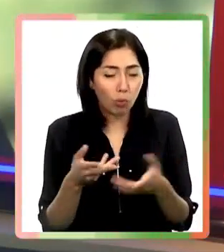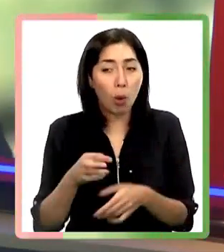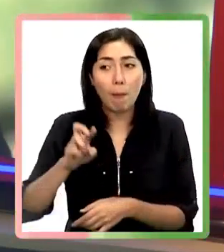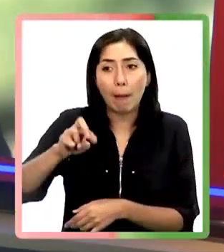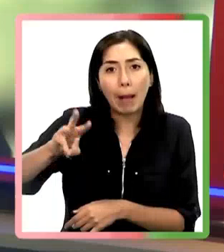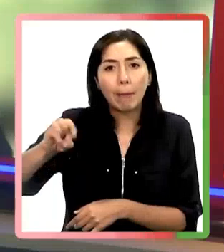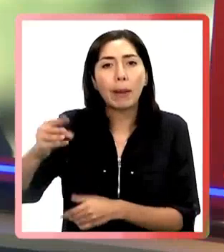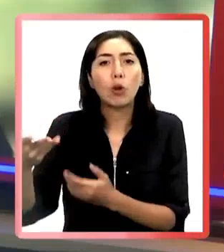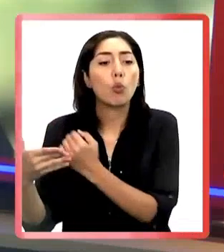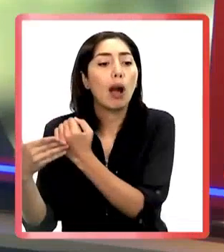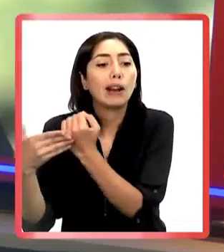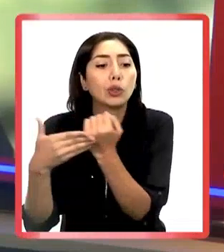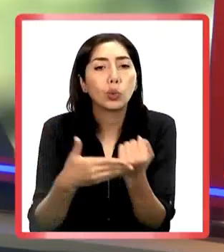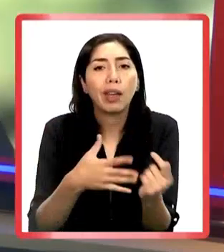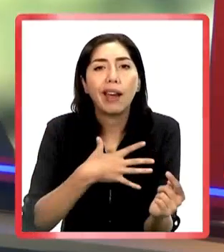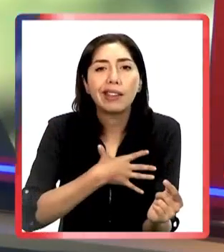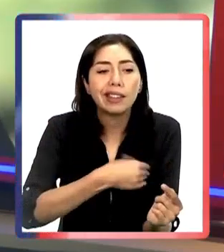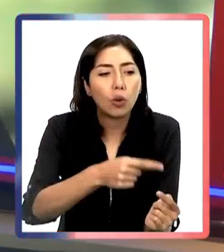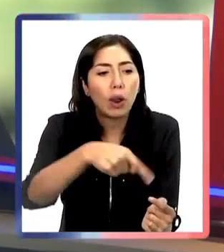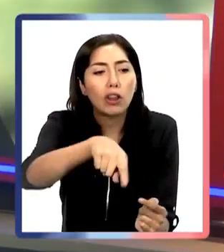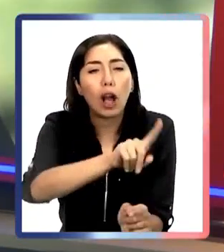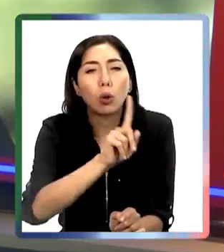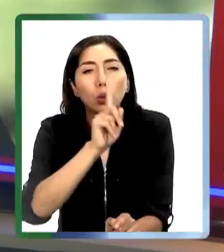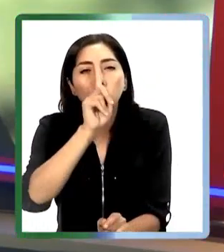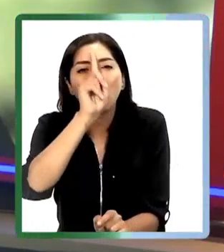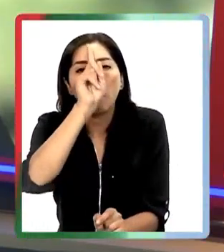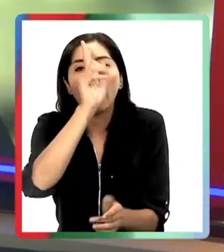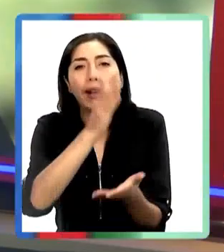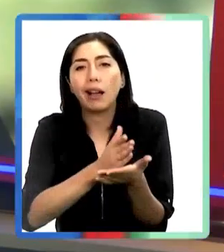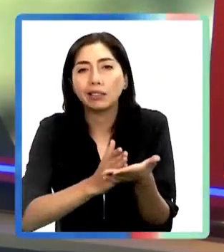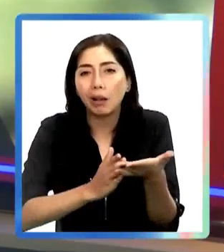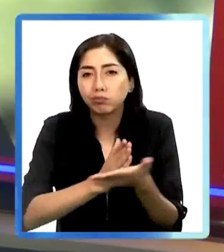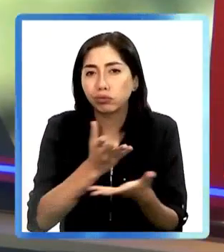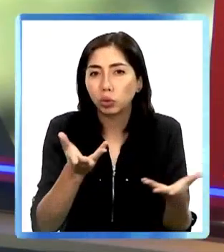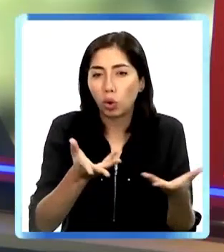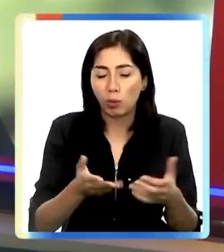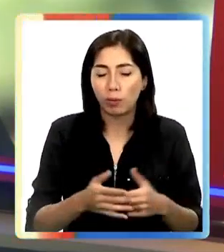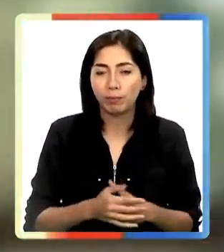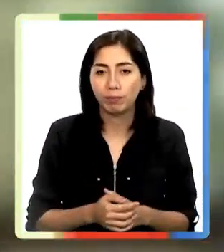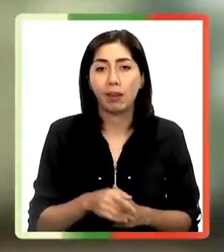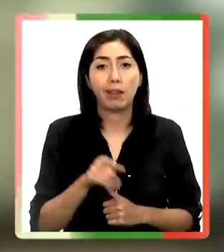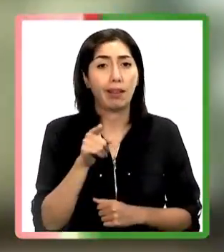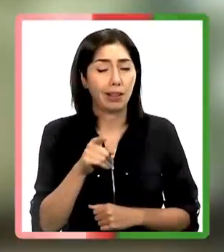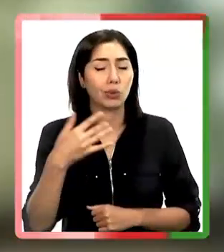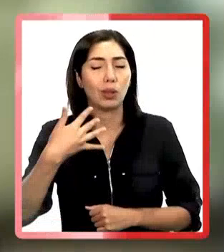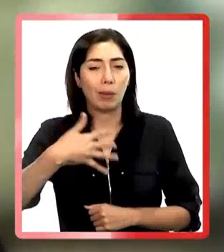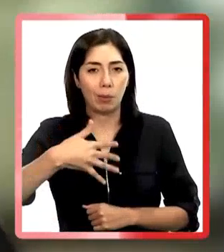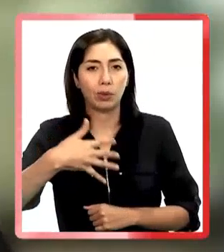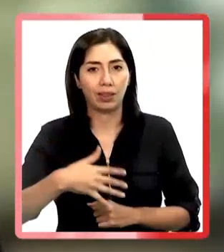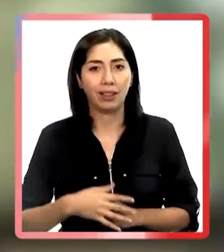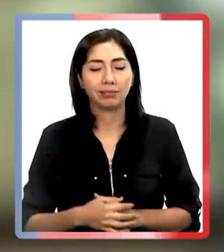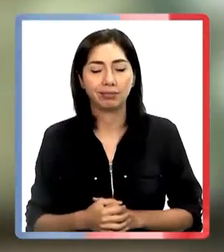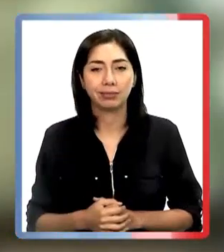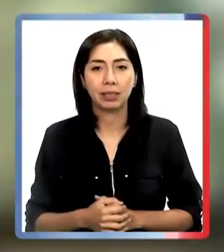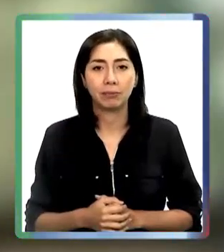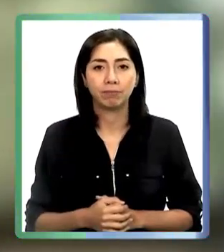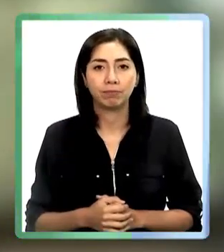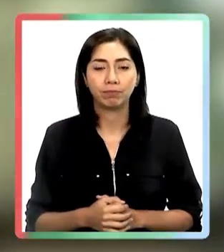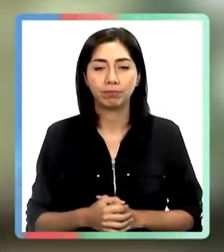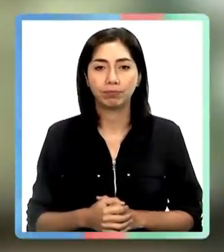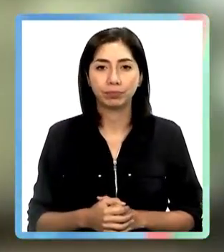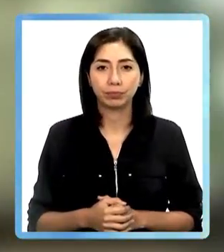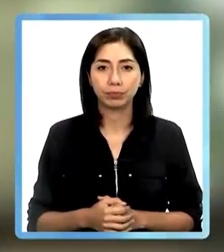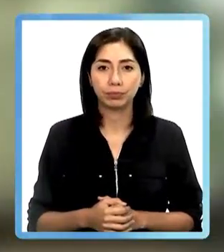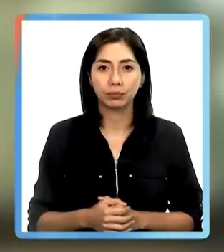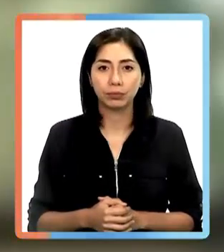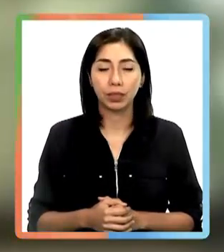pueden los padres y apoderados ayudar a sus hijos para que se acostumbren al inicio de clases? Eso es súper importante, ¿cierto?